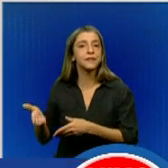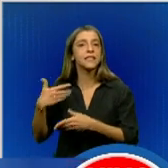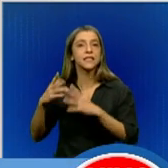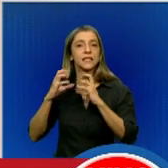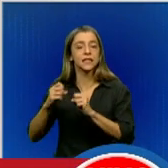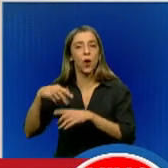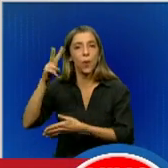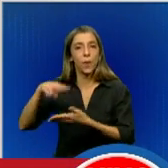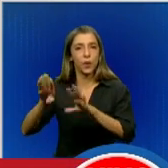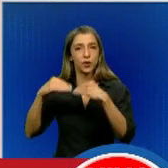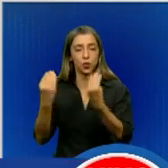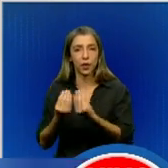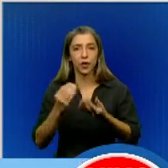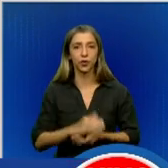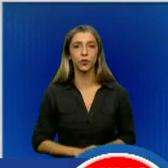del resultado